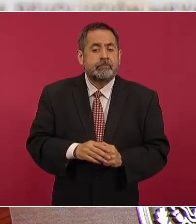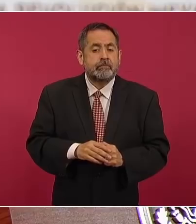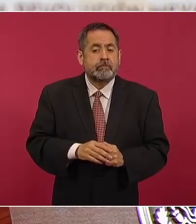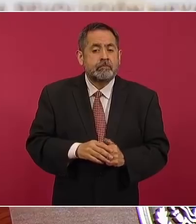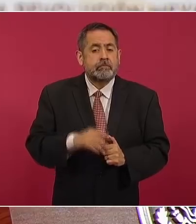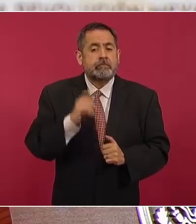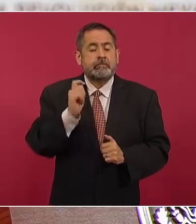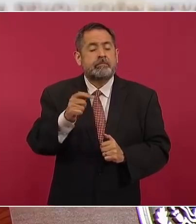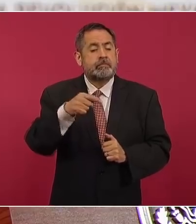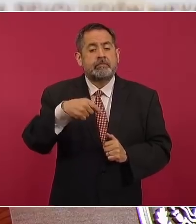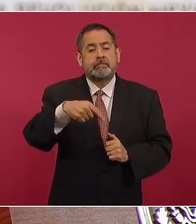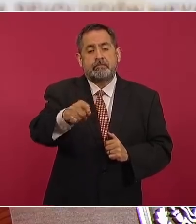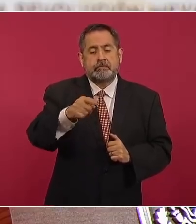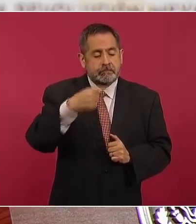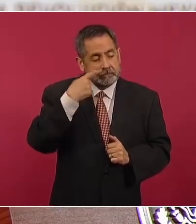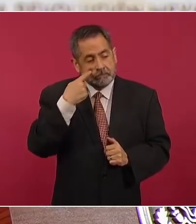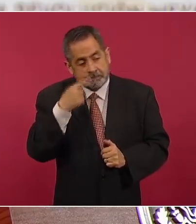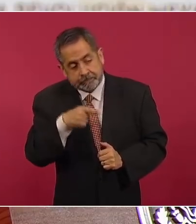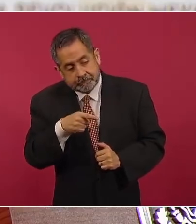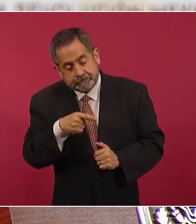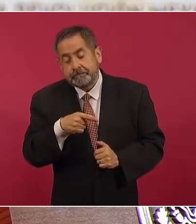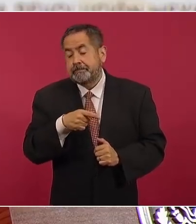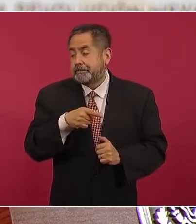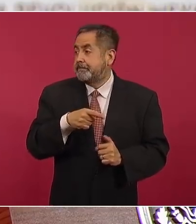ya estoy viendo que